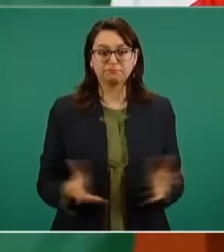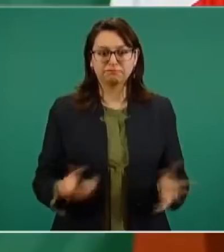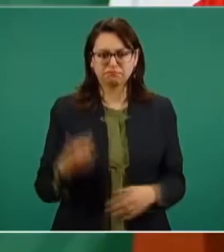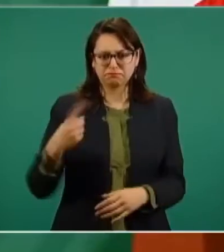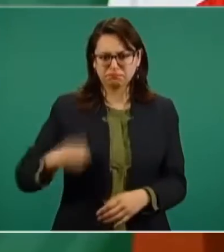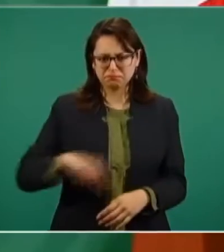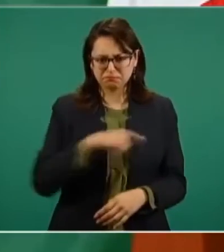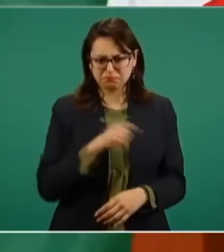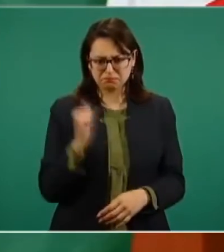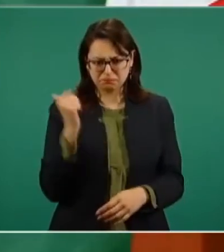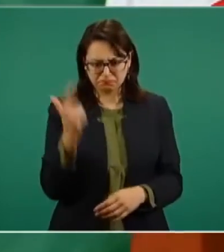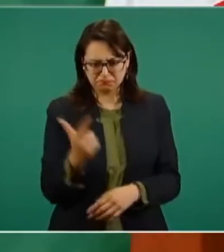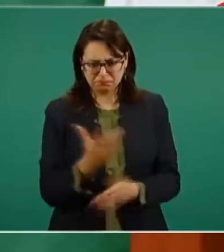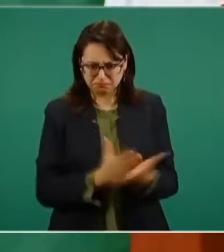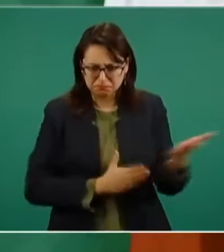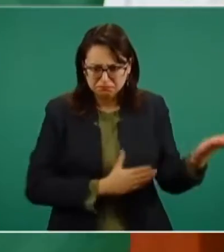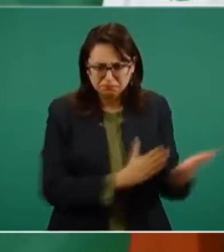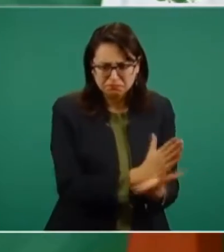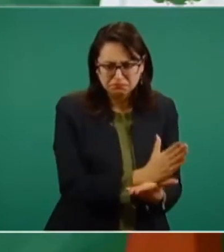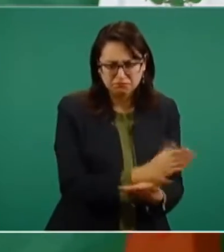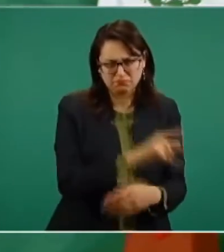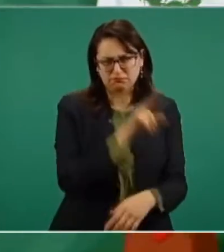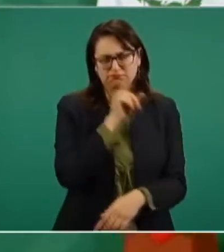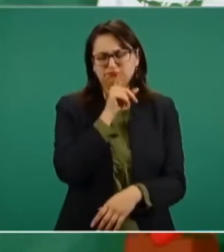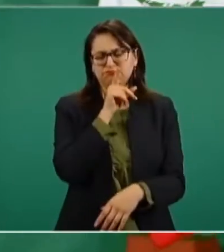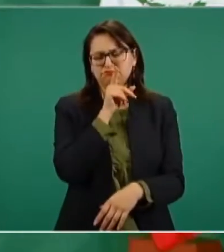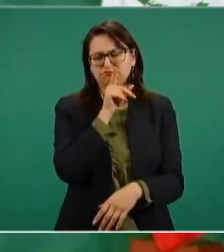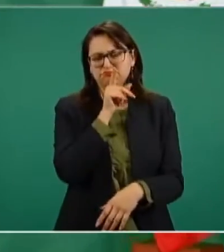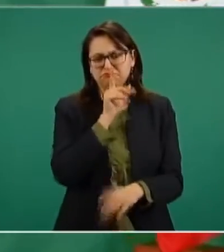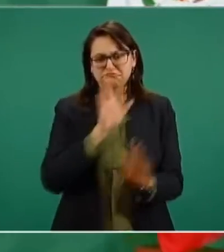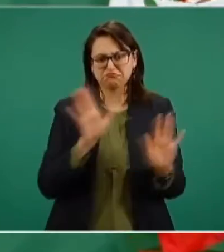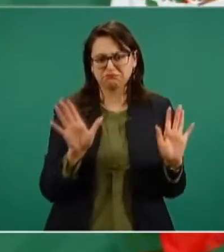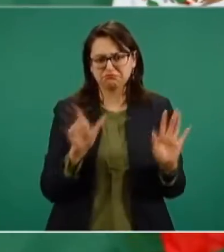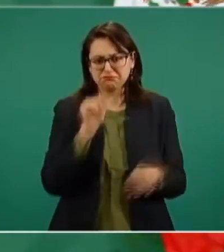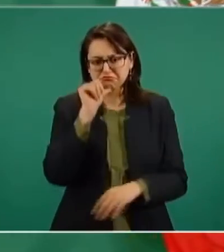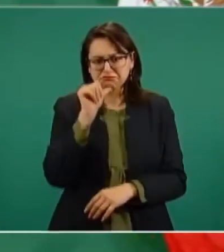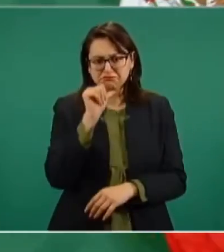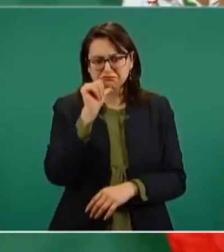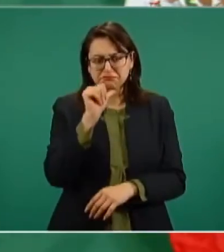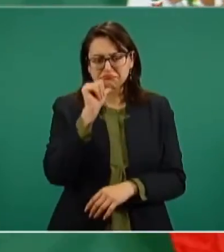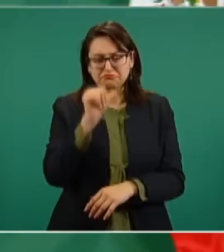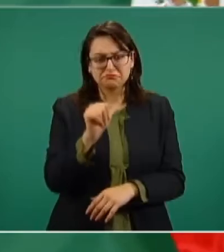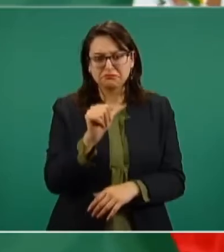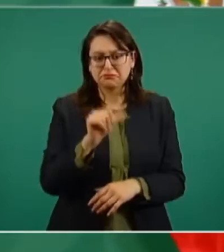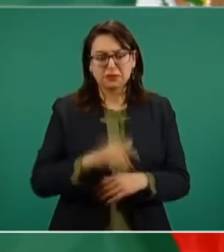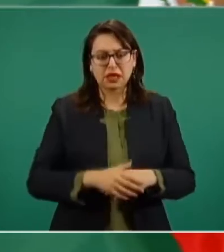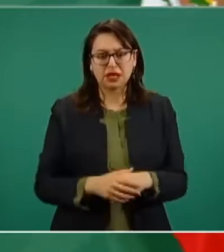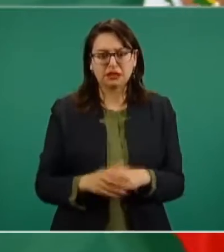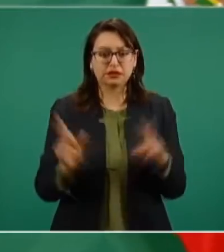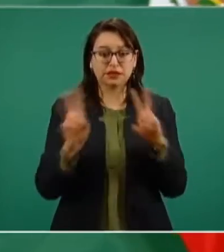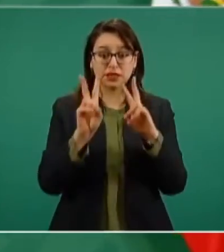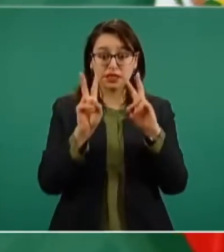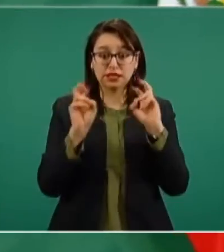intervenir en estos asuntos que corresponden